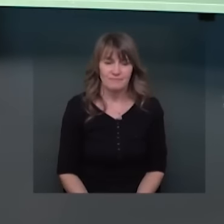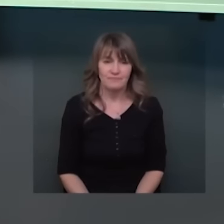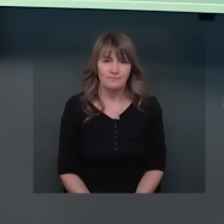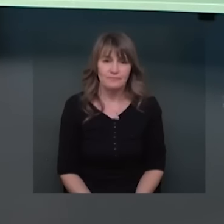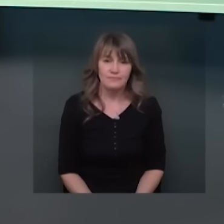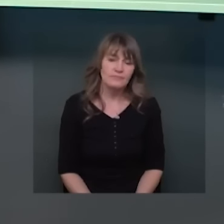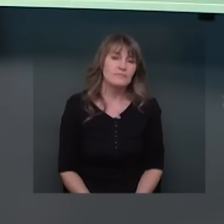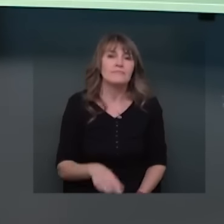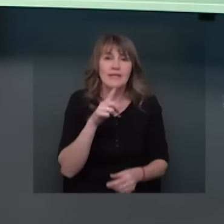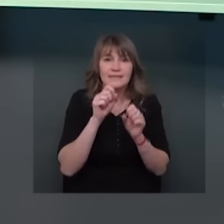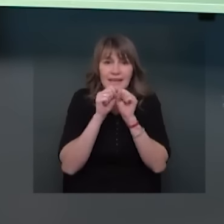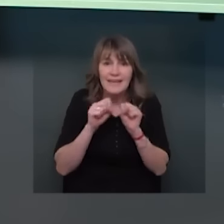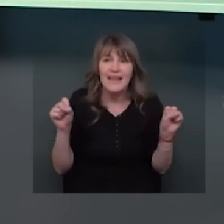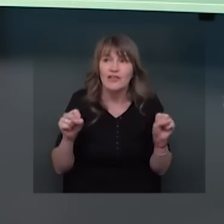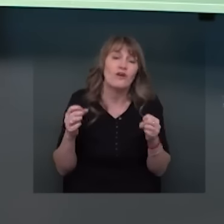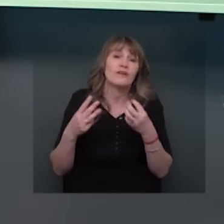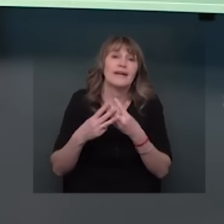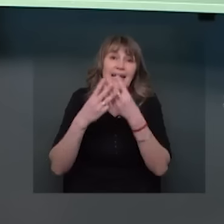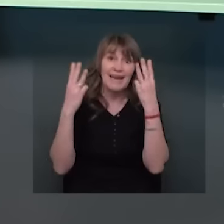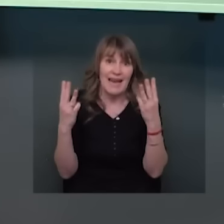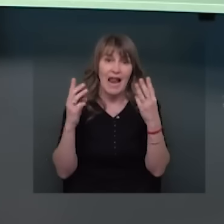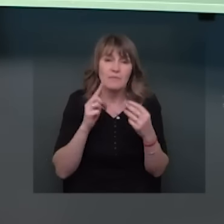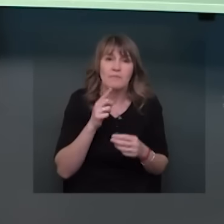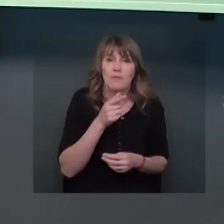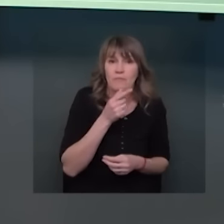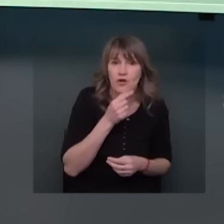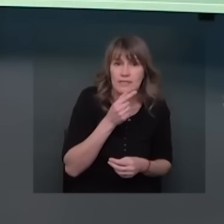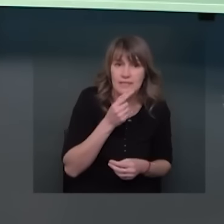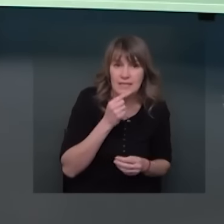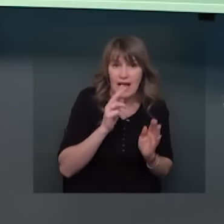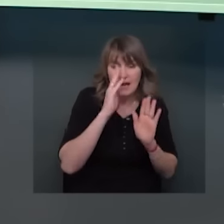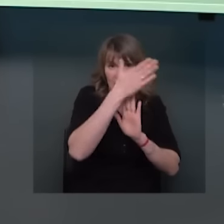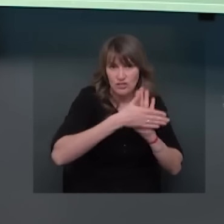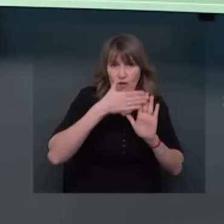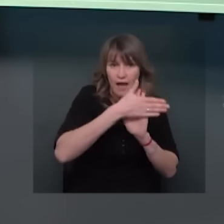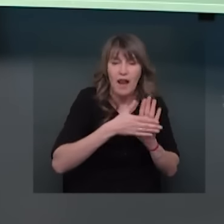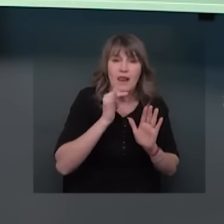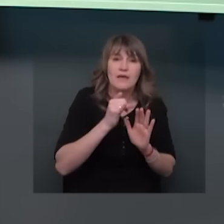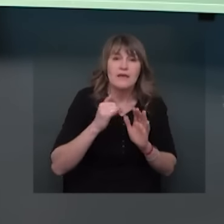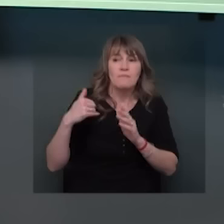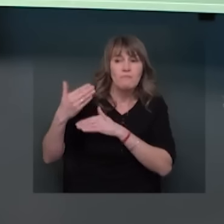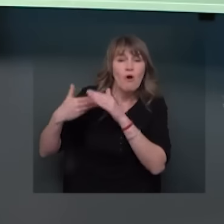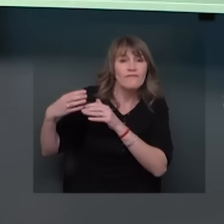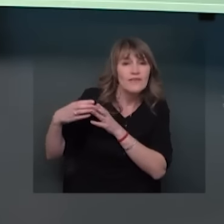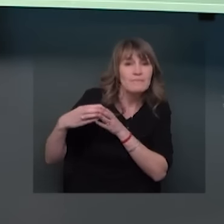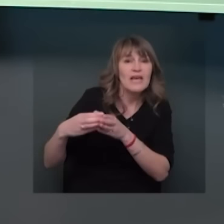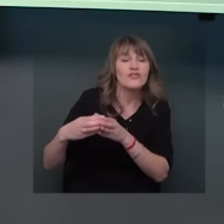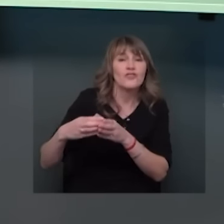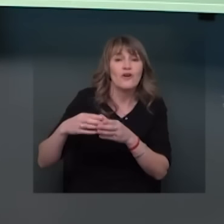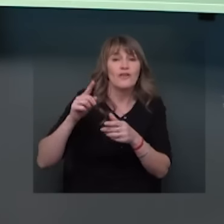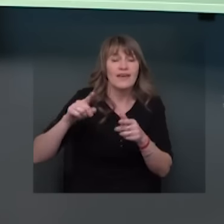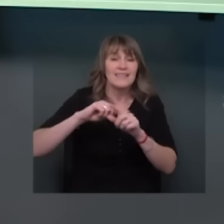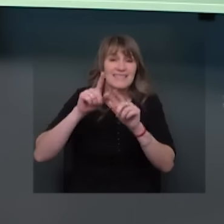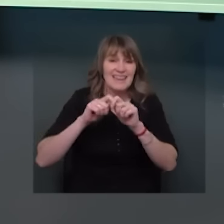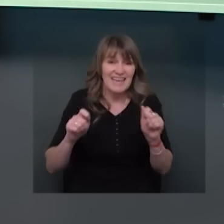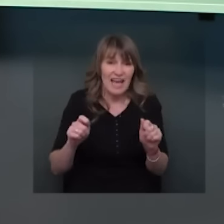y el secretario general del sindicato de la Policía Nacional a quien recién veíamos también dijo que el movimiento sindical no debe responsabilizar a